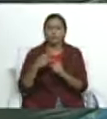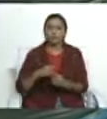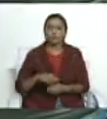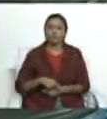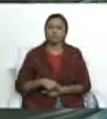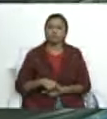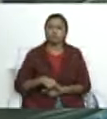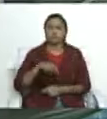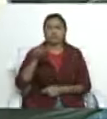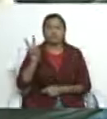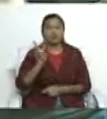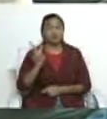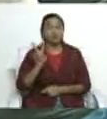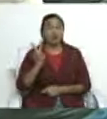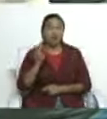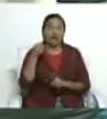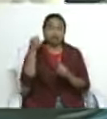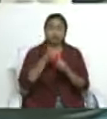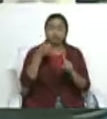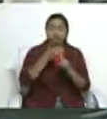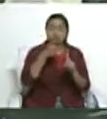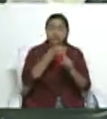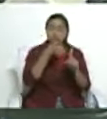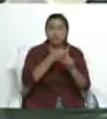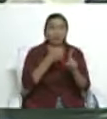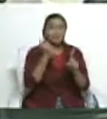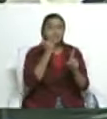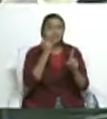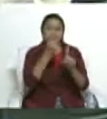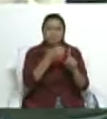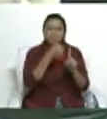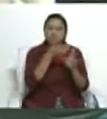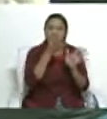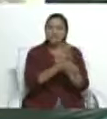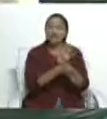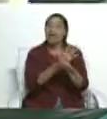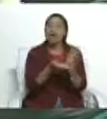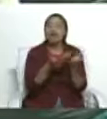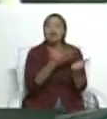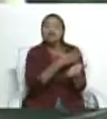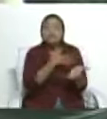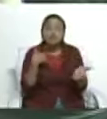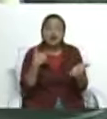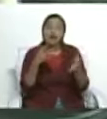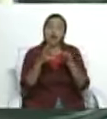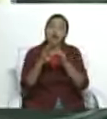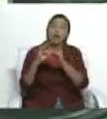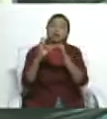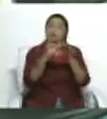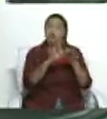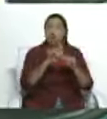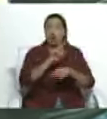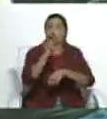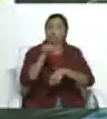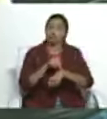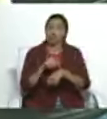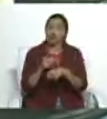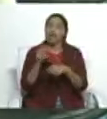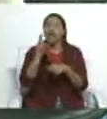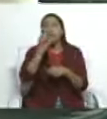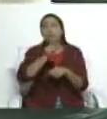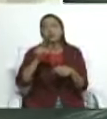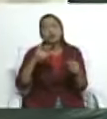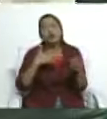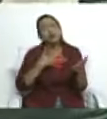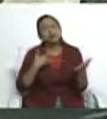reclama la unión nacional, hoy el país reclama el reencuentro de los venezolanos para